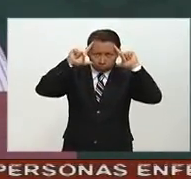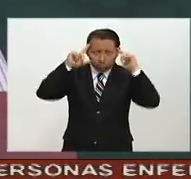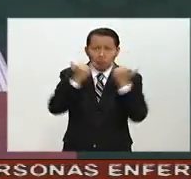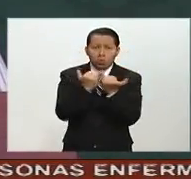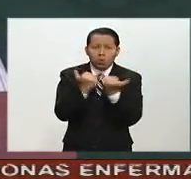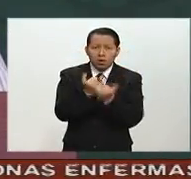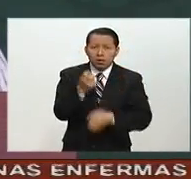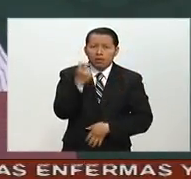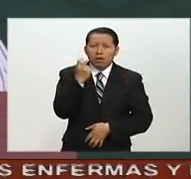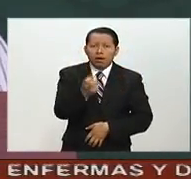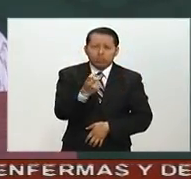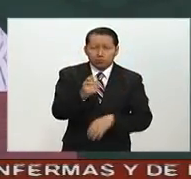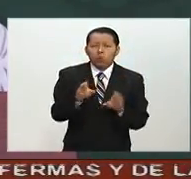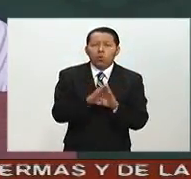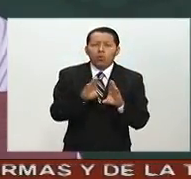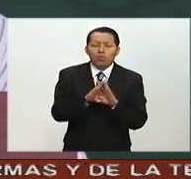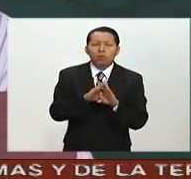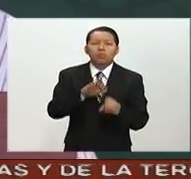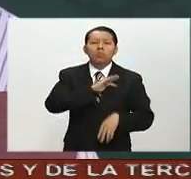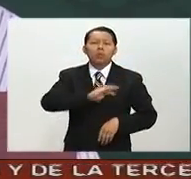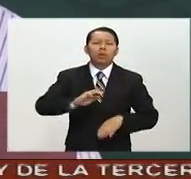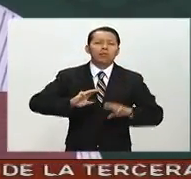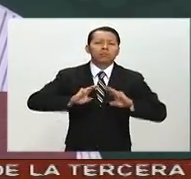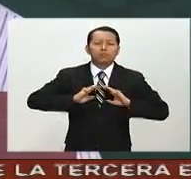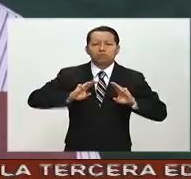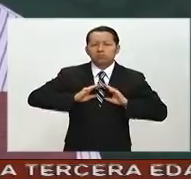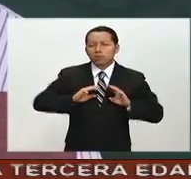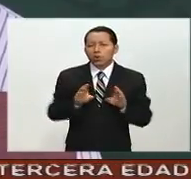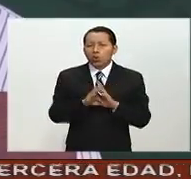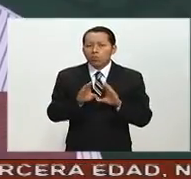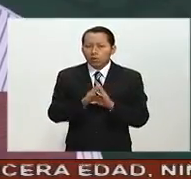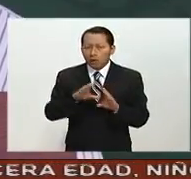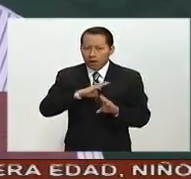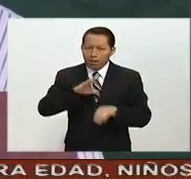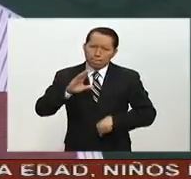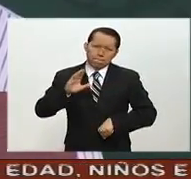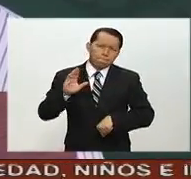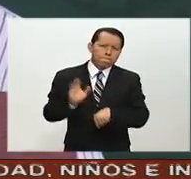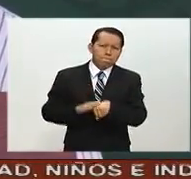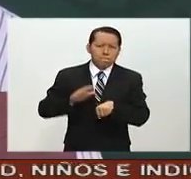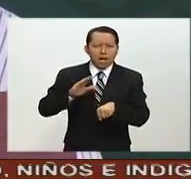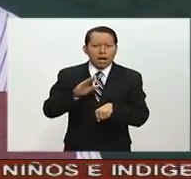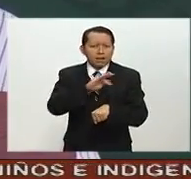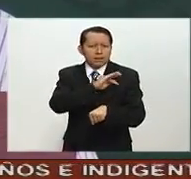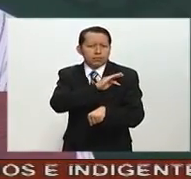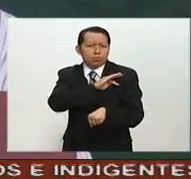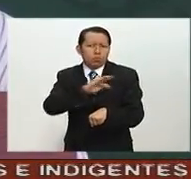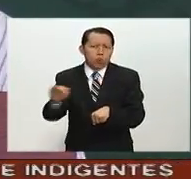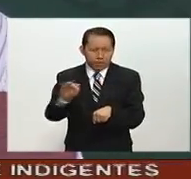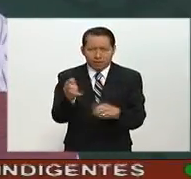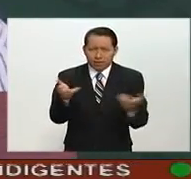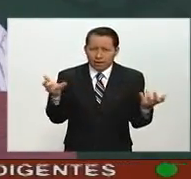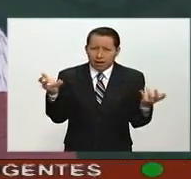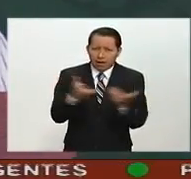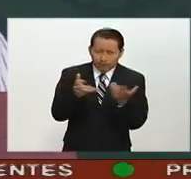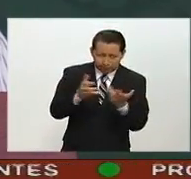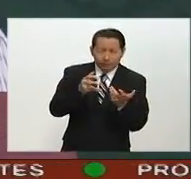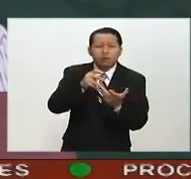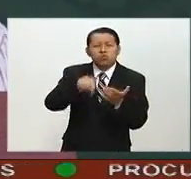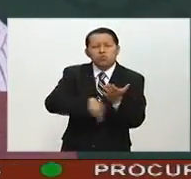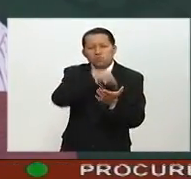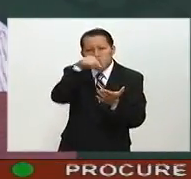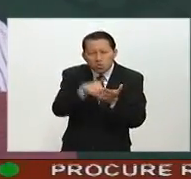Justamente para lograr que el Ejército mexicano tenga mayor capacidad de despliegue